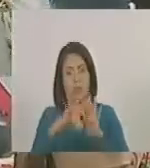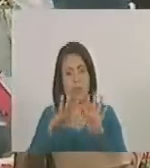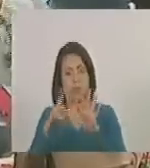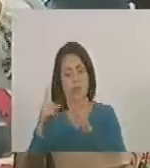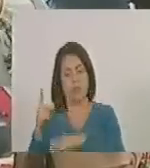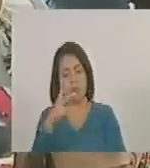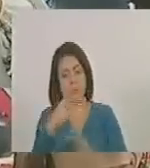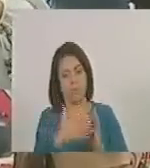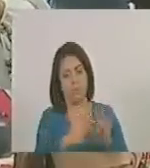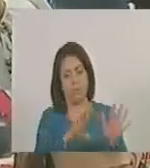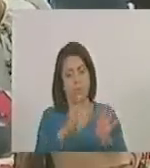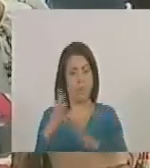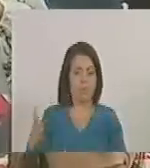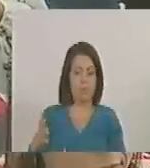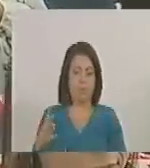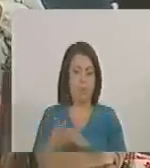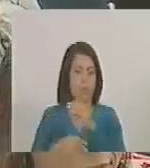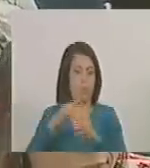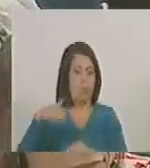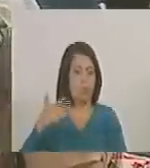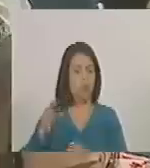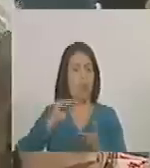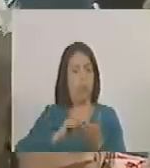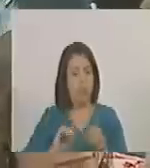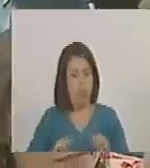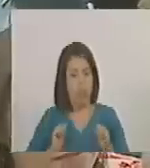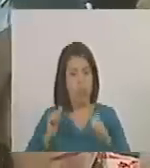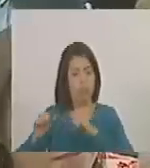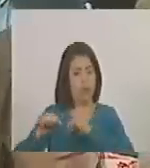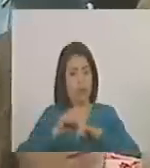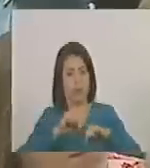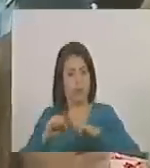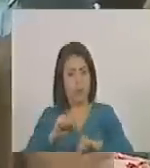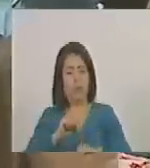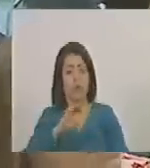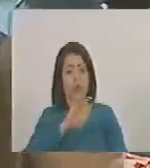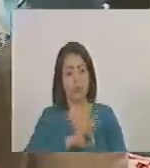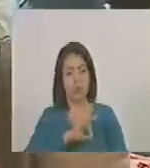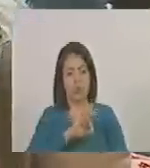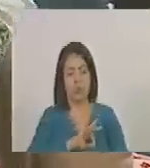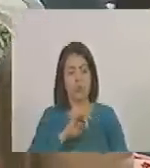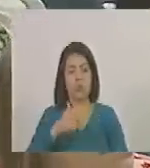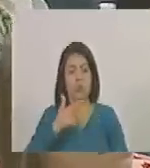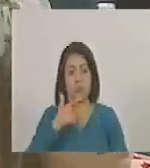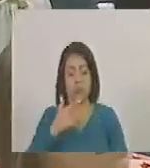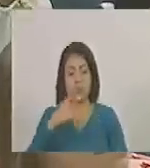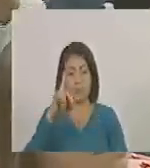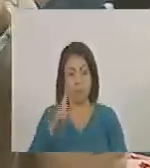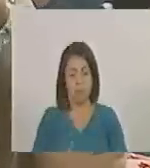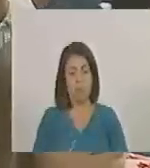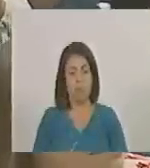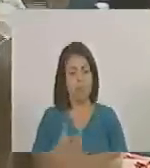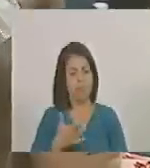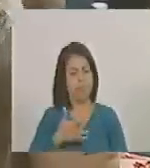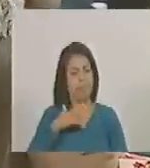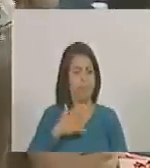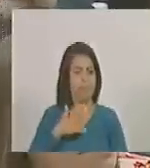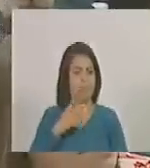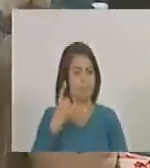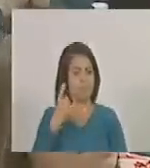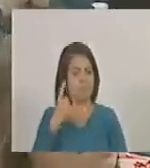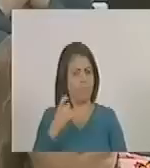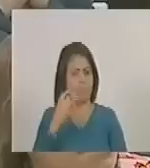2016 y 2017, que es cuando surge este movimiento. Yo debo decir aquí que me extraña